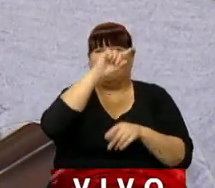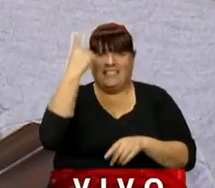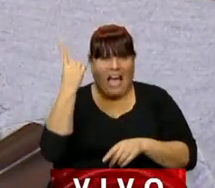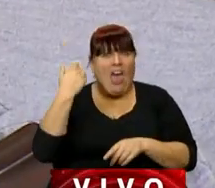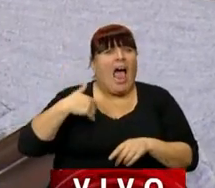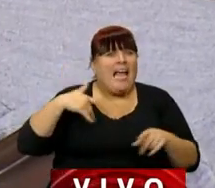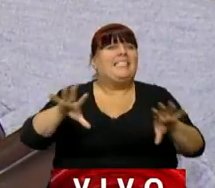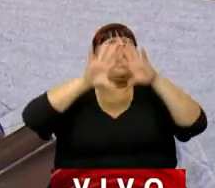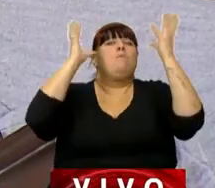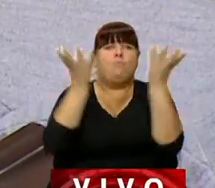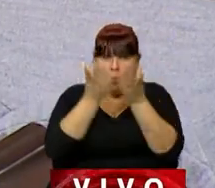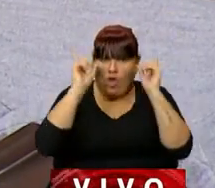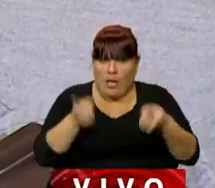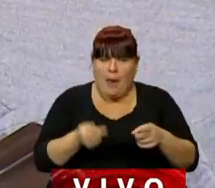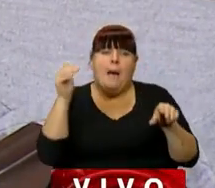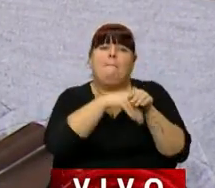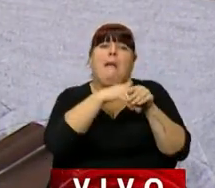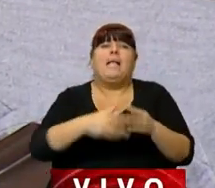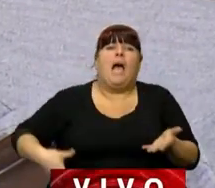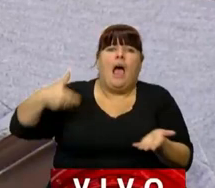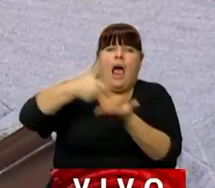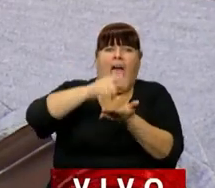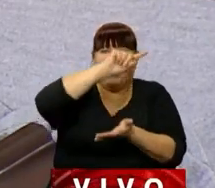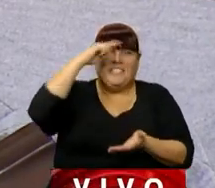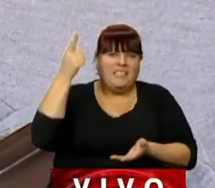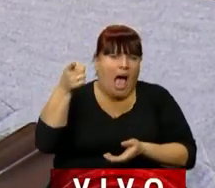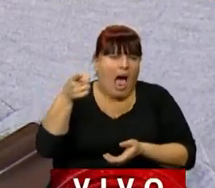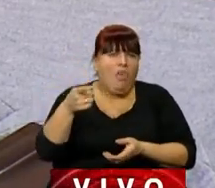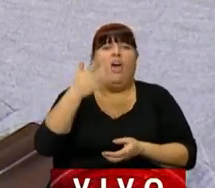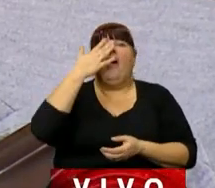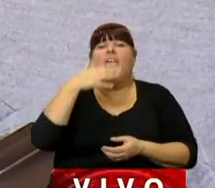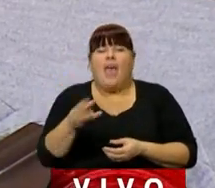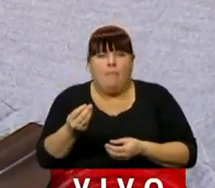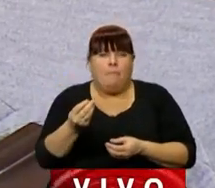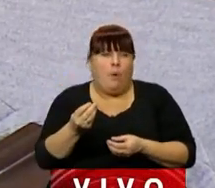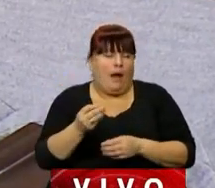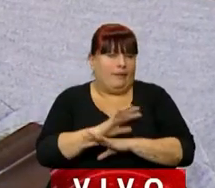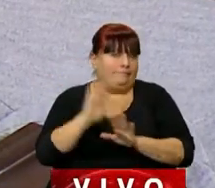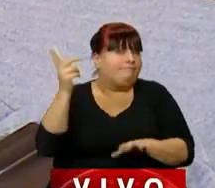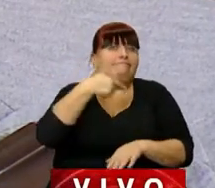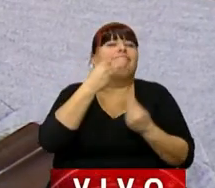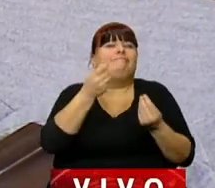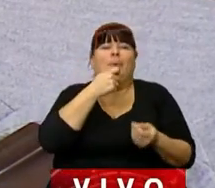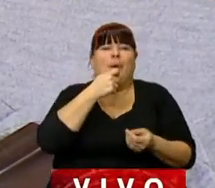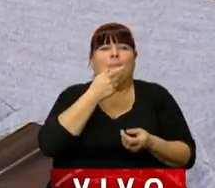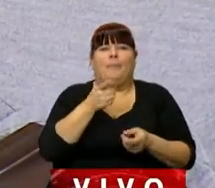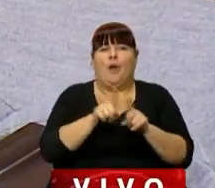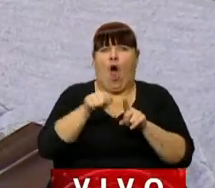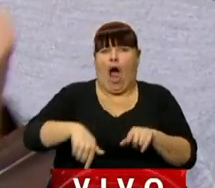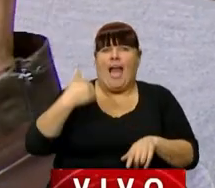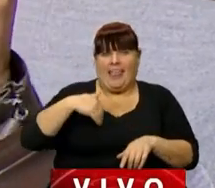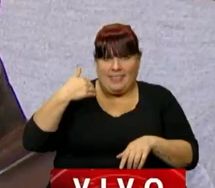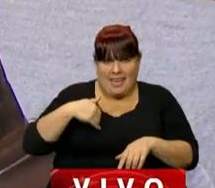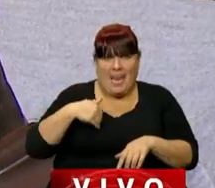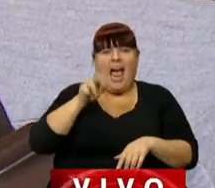argentina y en el mundo con fondos que ponían los estados y después llegábamos a situaciones tan paradójicas como las que se vivió en